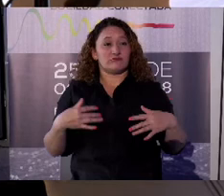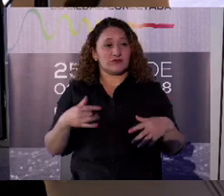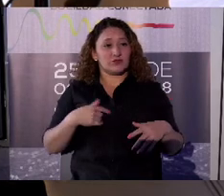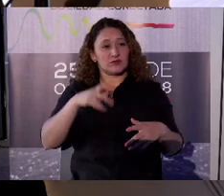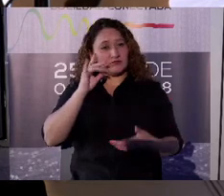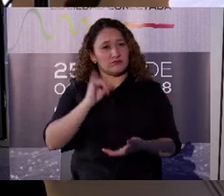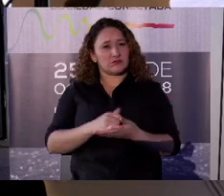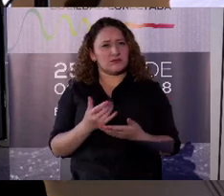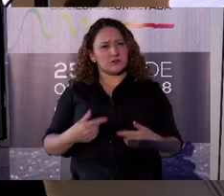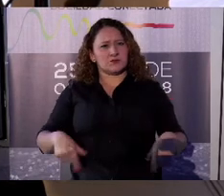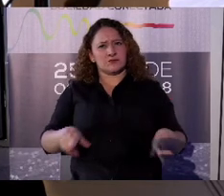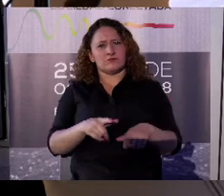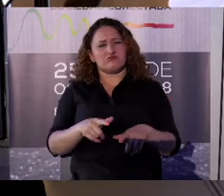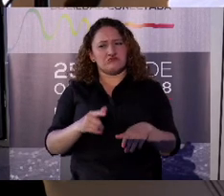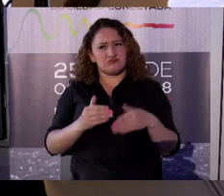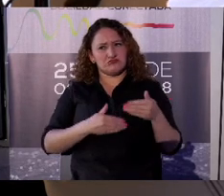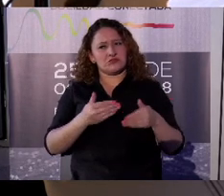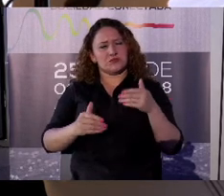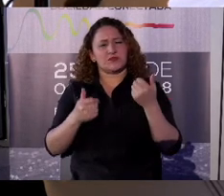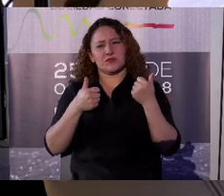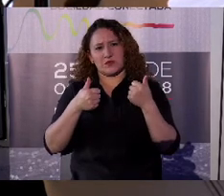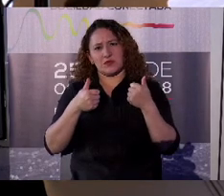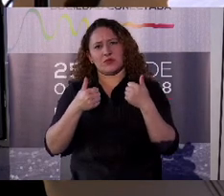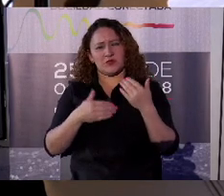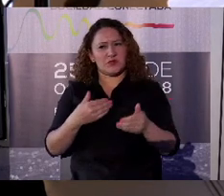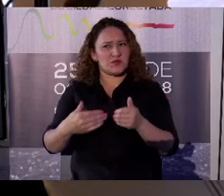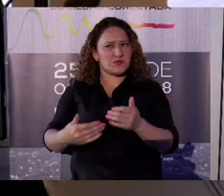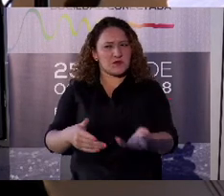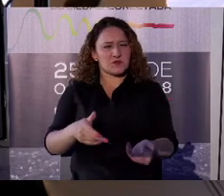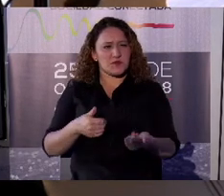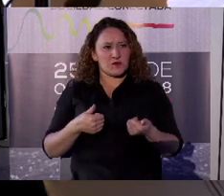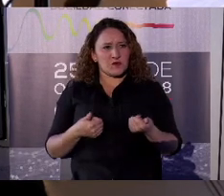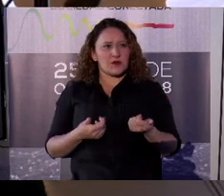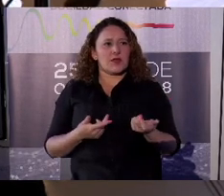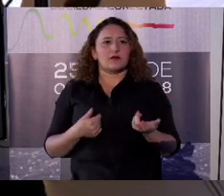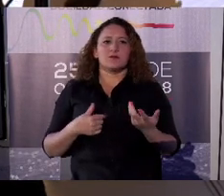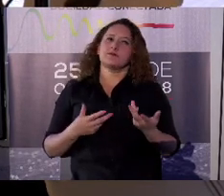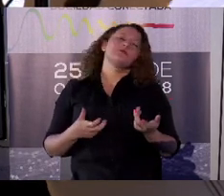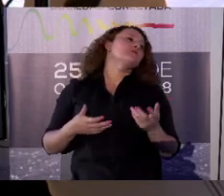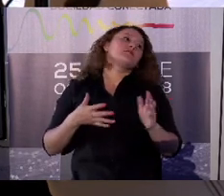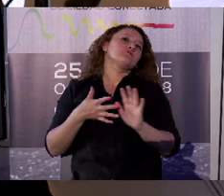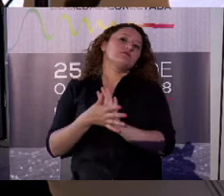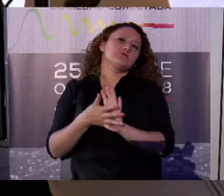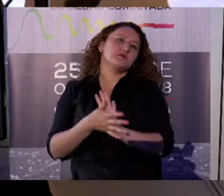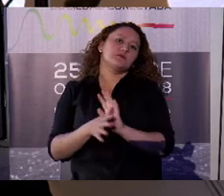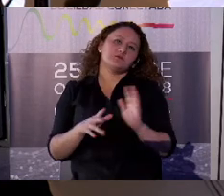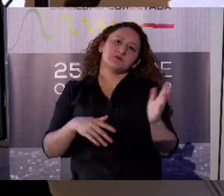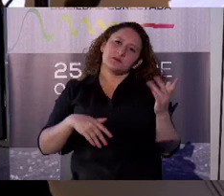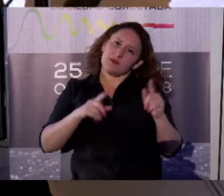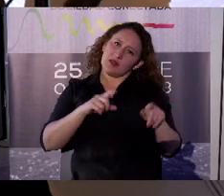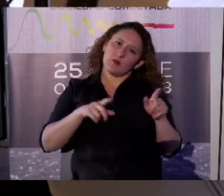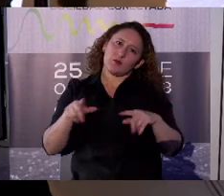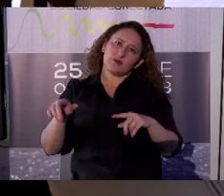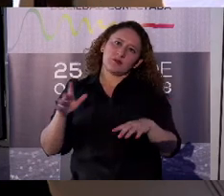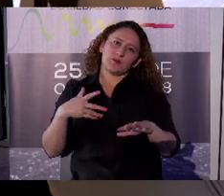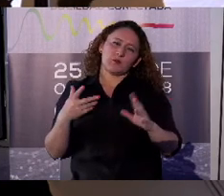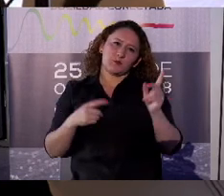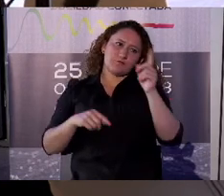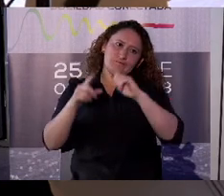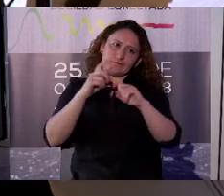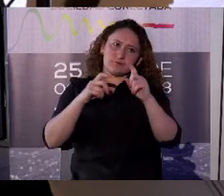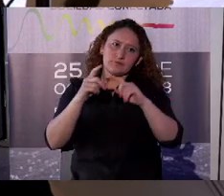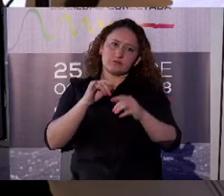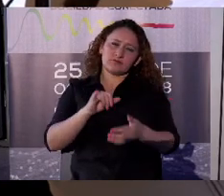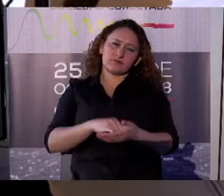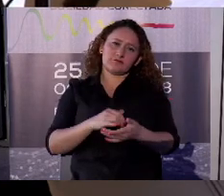que se han hecho bien las cosas y que se están haciendo bien las cosas. Yo quería compartir algunas reflexiones bien en línea de lo que